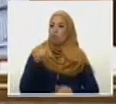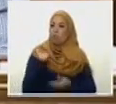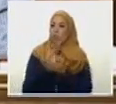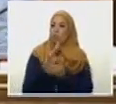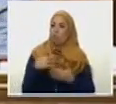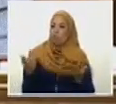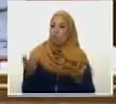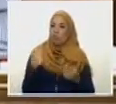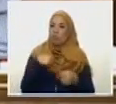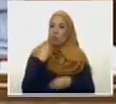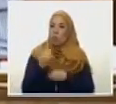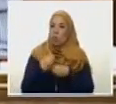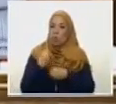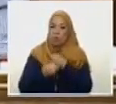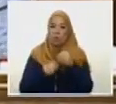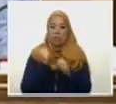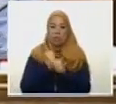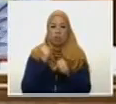Y haciendo el trabajo, y Caroli también.